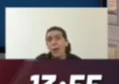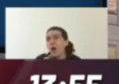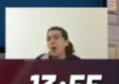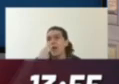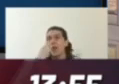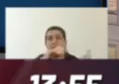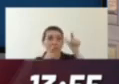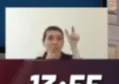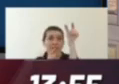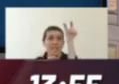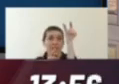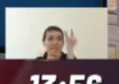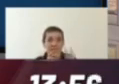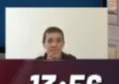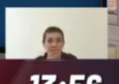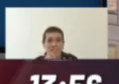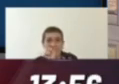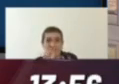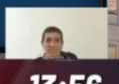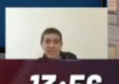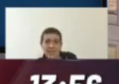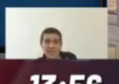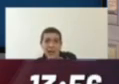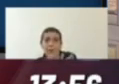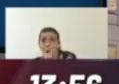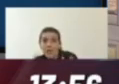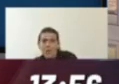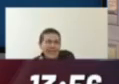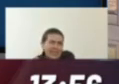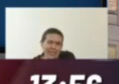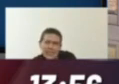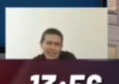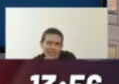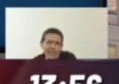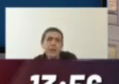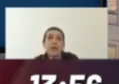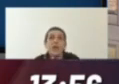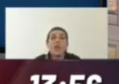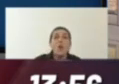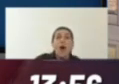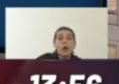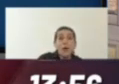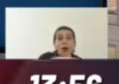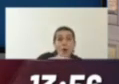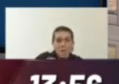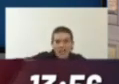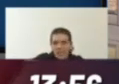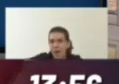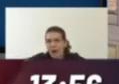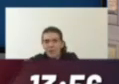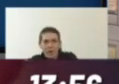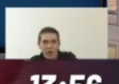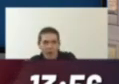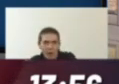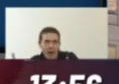número. El Gran Buenos Aires tiene mucha más gente y debe tener muchas más manzanas. Pero hice este número en mi